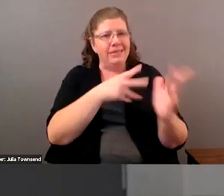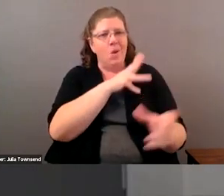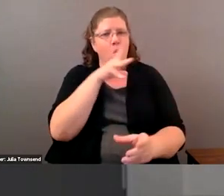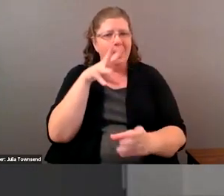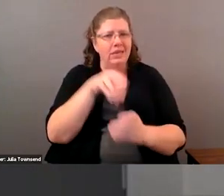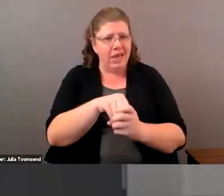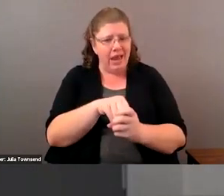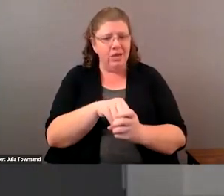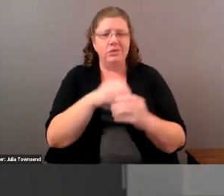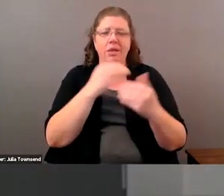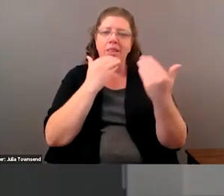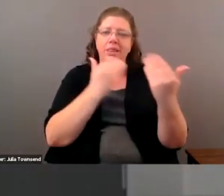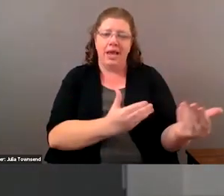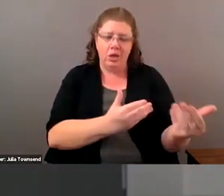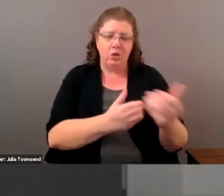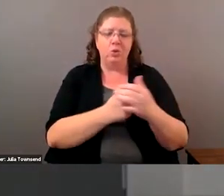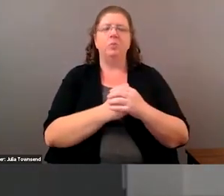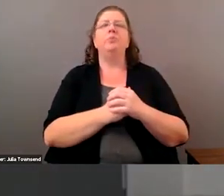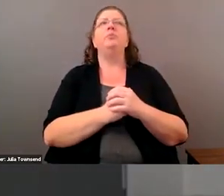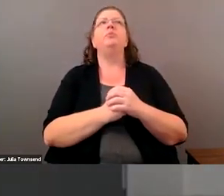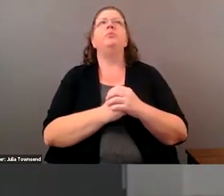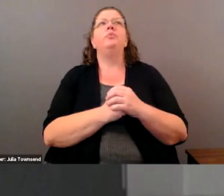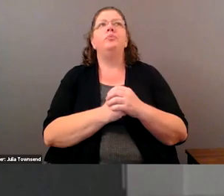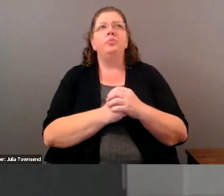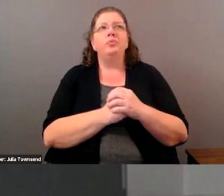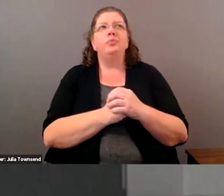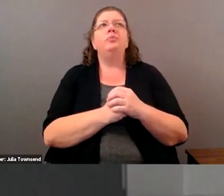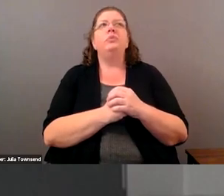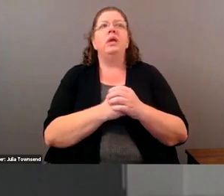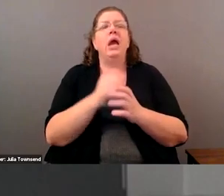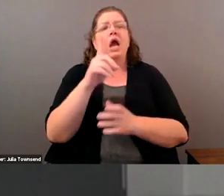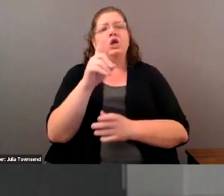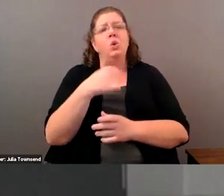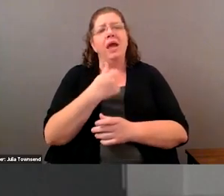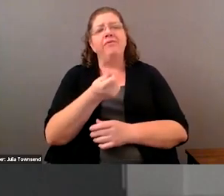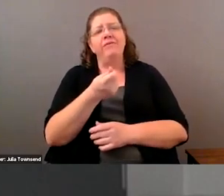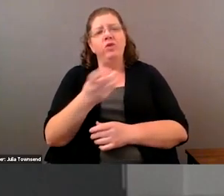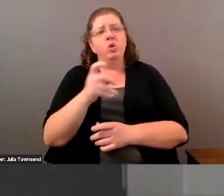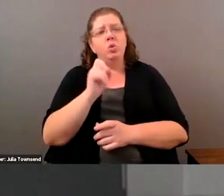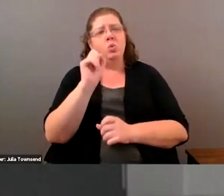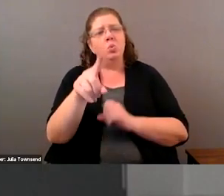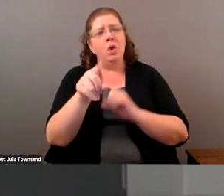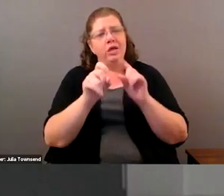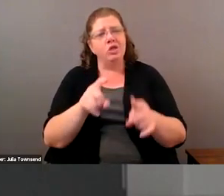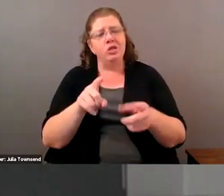hablamos de siempre en ciencias pero es importante que revisemos que es en qué consiste así que gracias